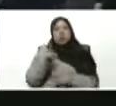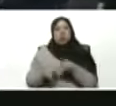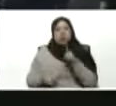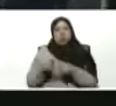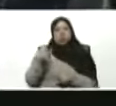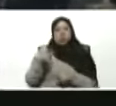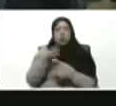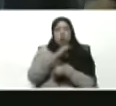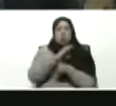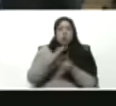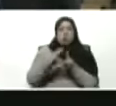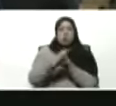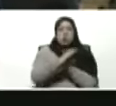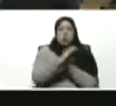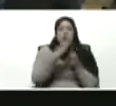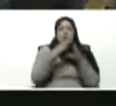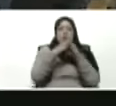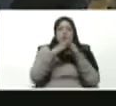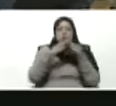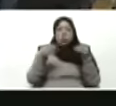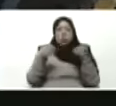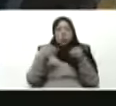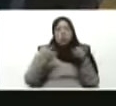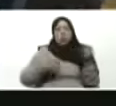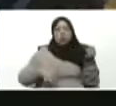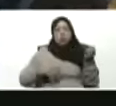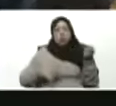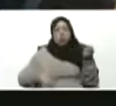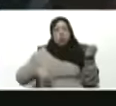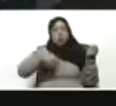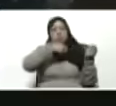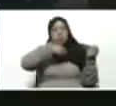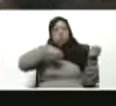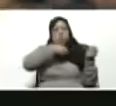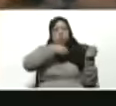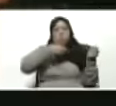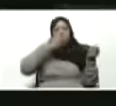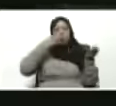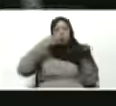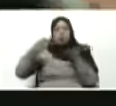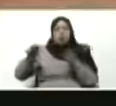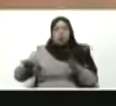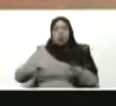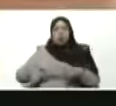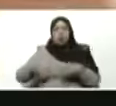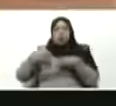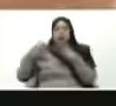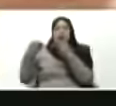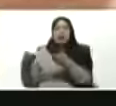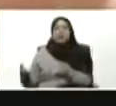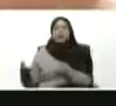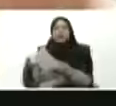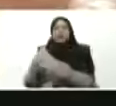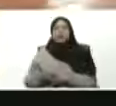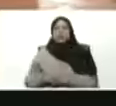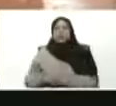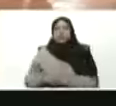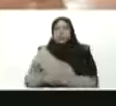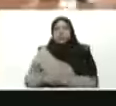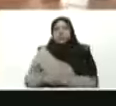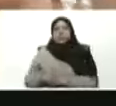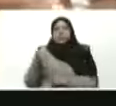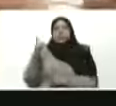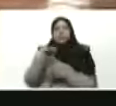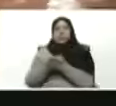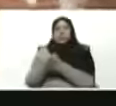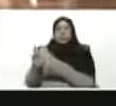asociaciones culturales todos estos instrumentos que les trajimos como un regalo. Montecano, vente para acá, chicos. Eli, vente